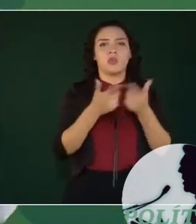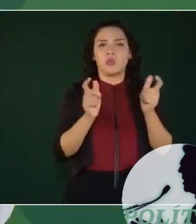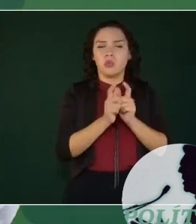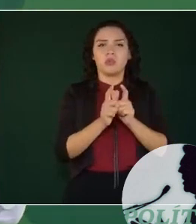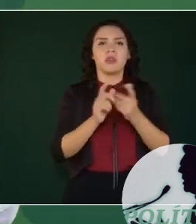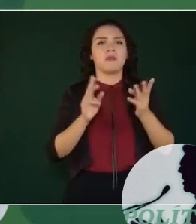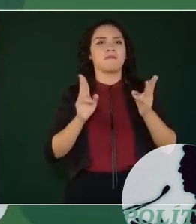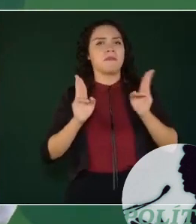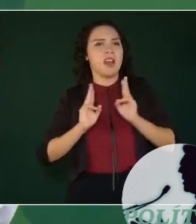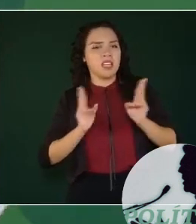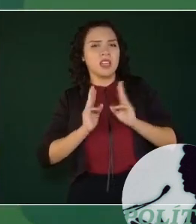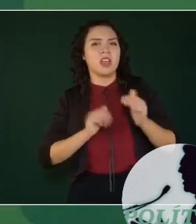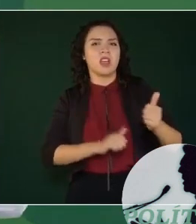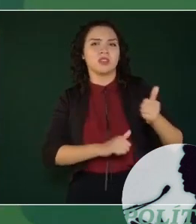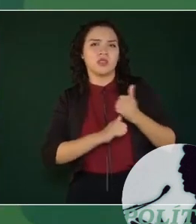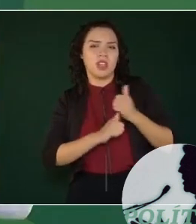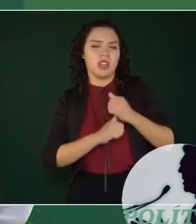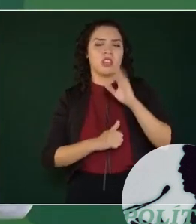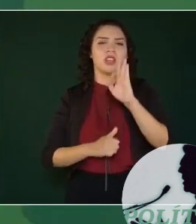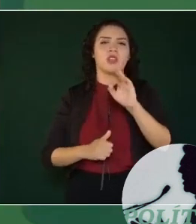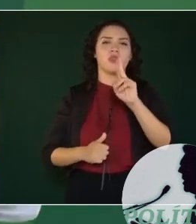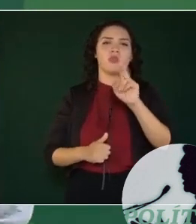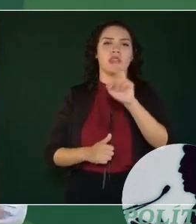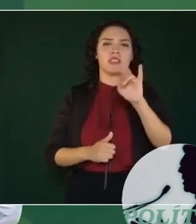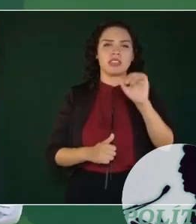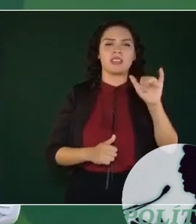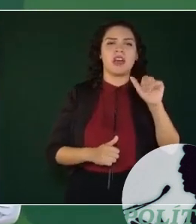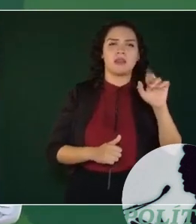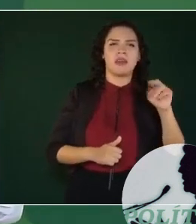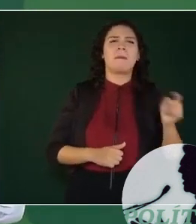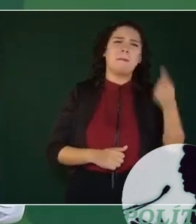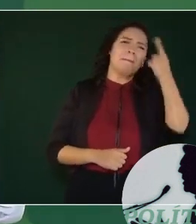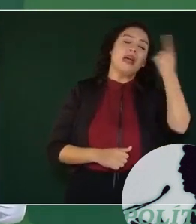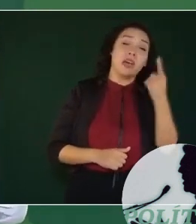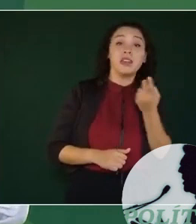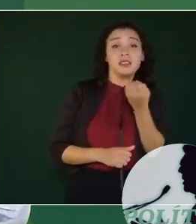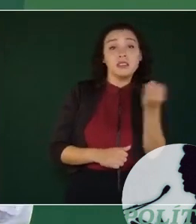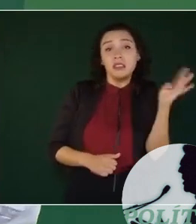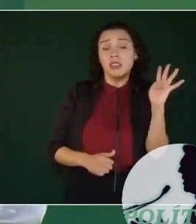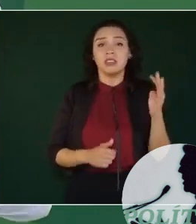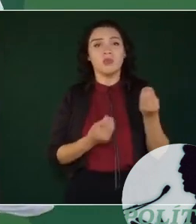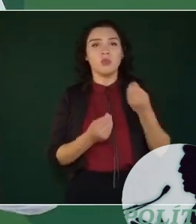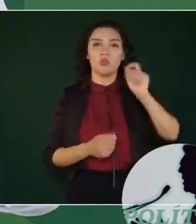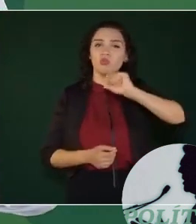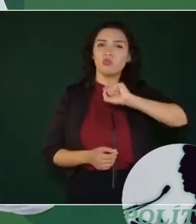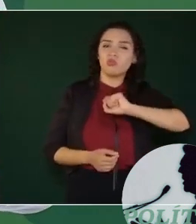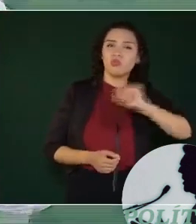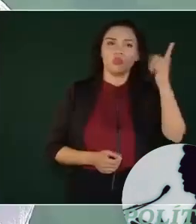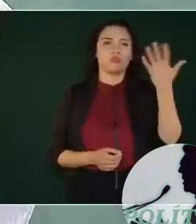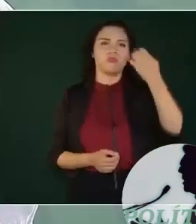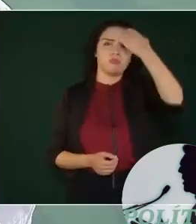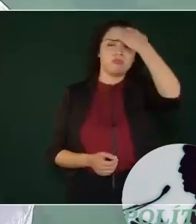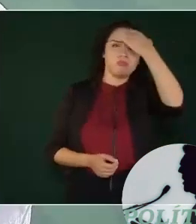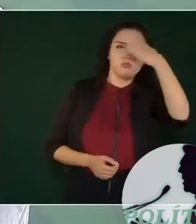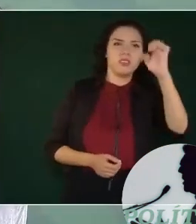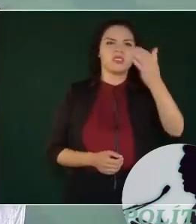Fuerzas Armadas por su profesionalismo, por el número de elementos,